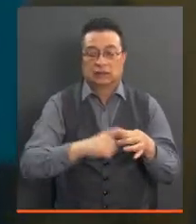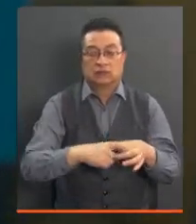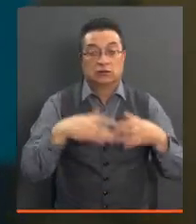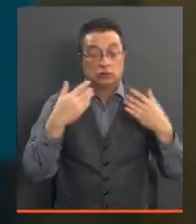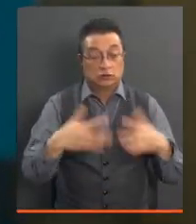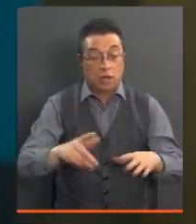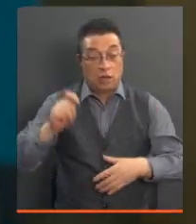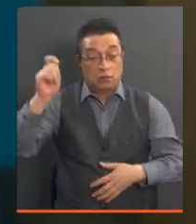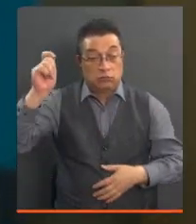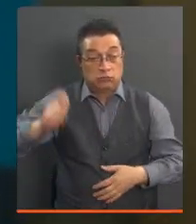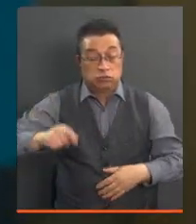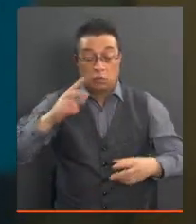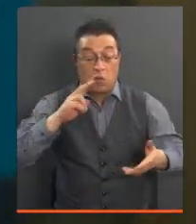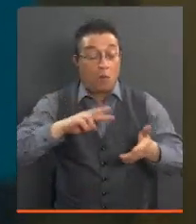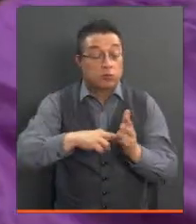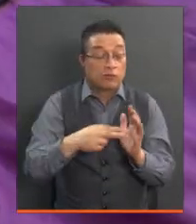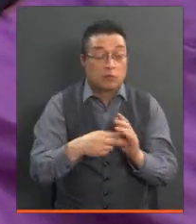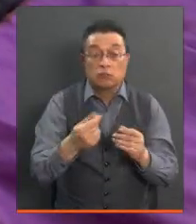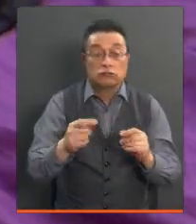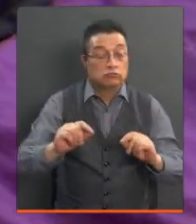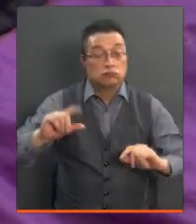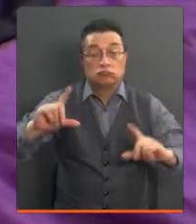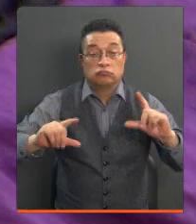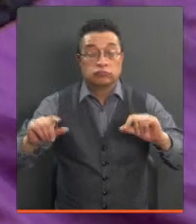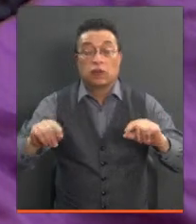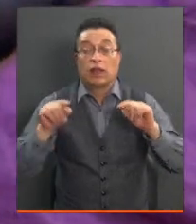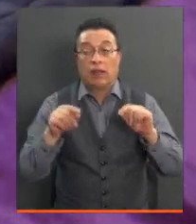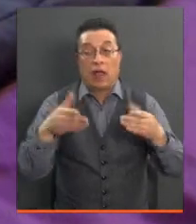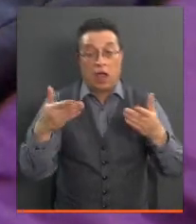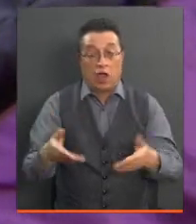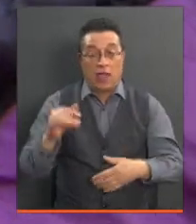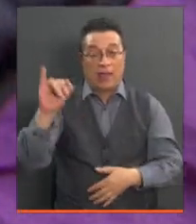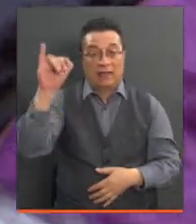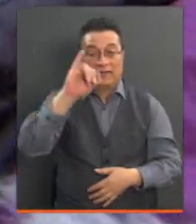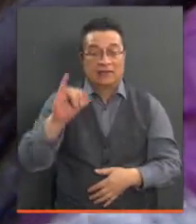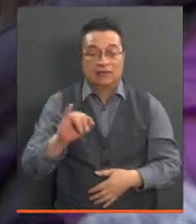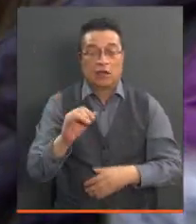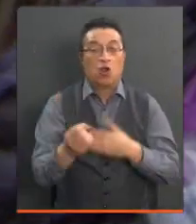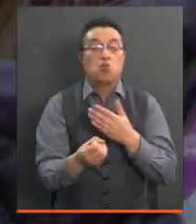resuelva la controversia por ese monto con la actual ISAPRE Nueva Más Vida.